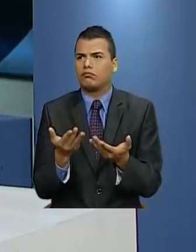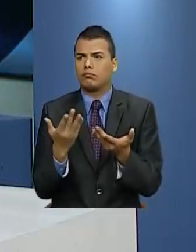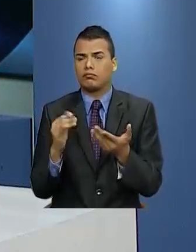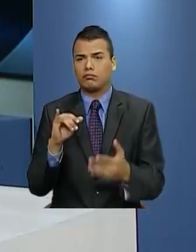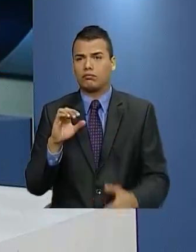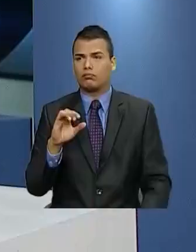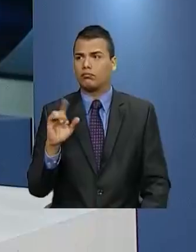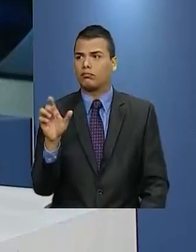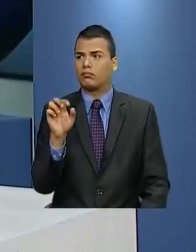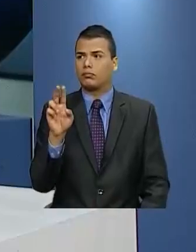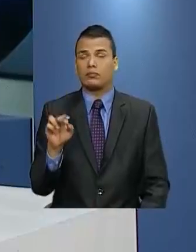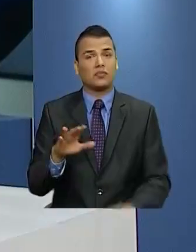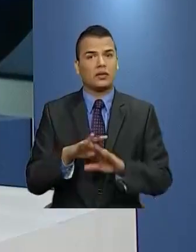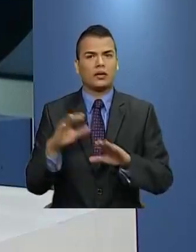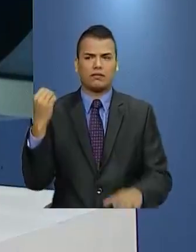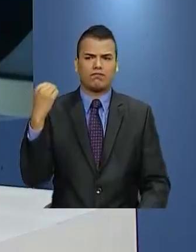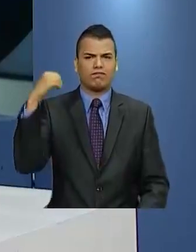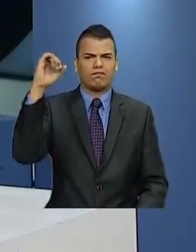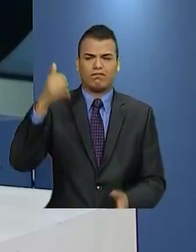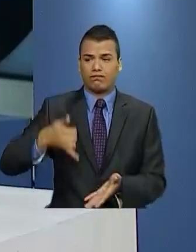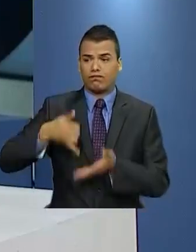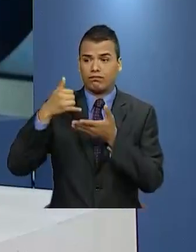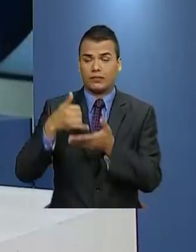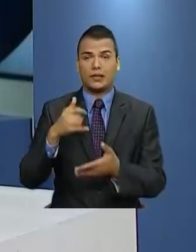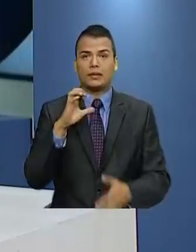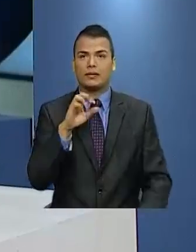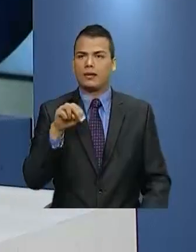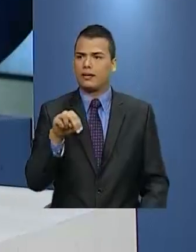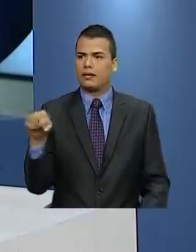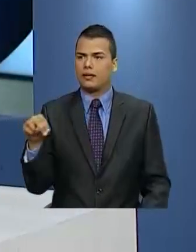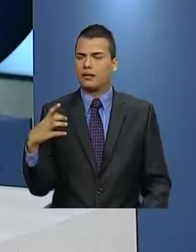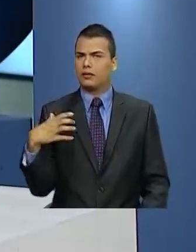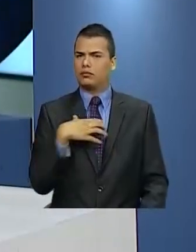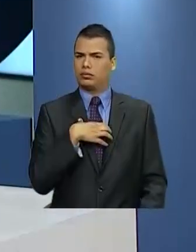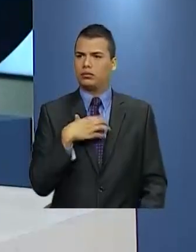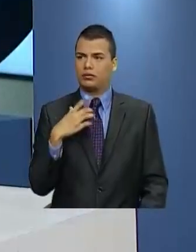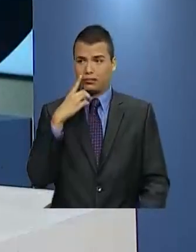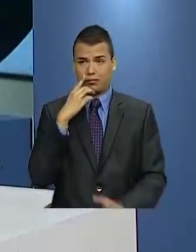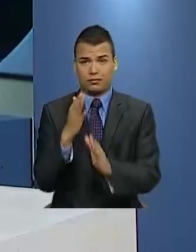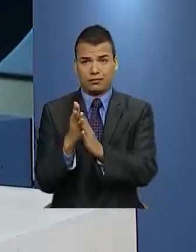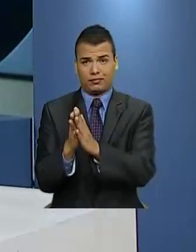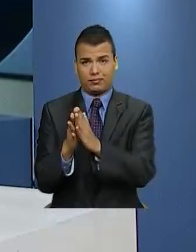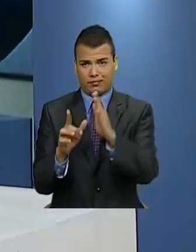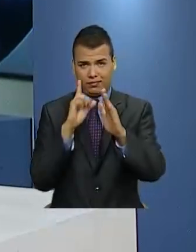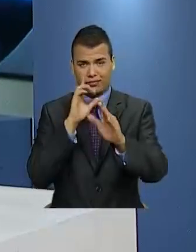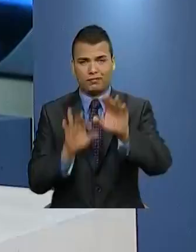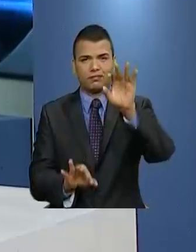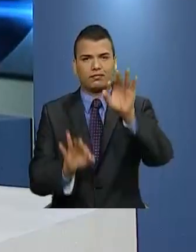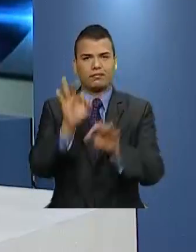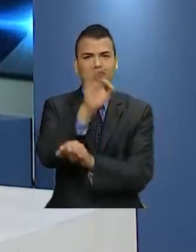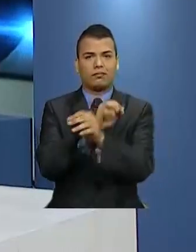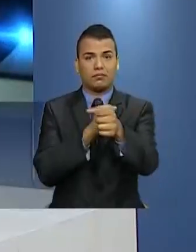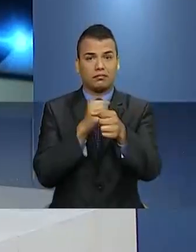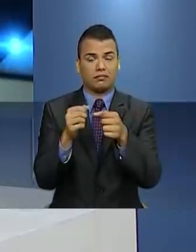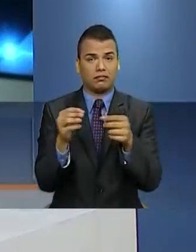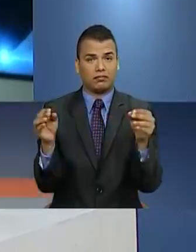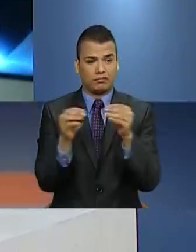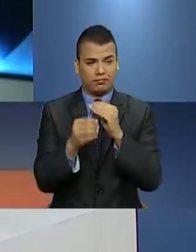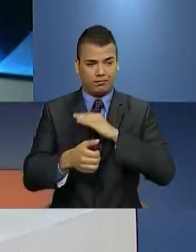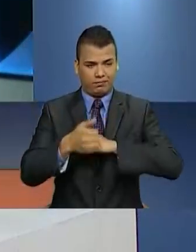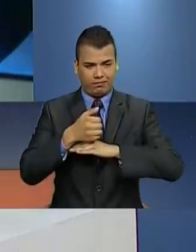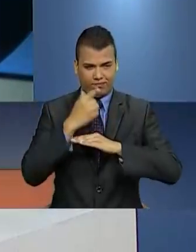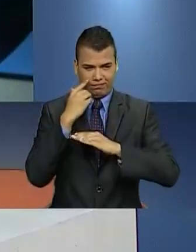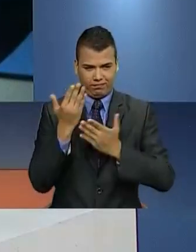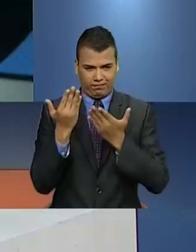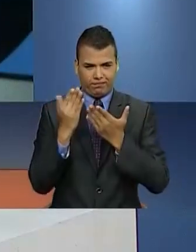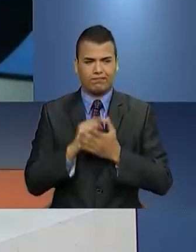Jason Aristizábal tras ganar el premio como el héroe del año? Esta noche nos lo cuenta en Telepacífico Noticias y con él está nuestro director,